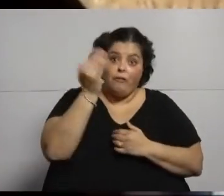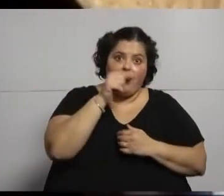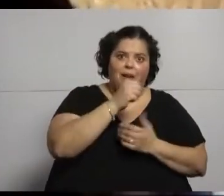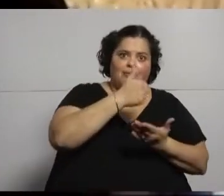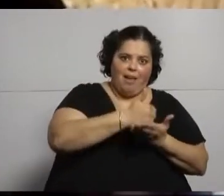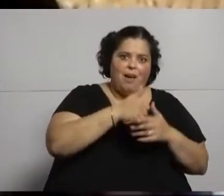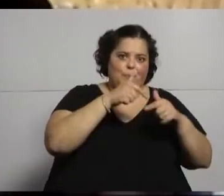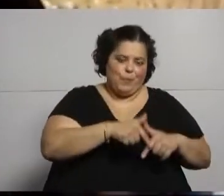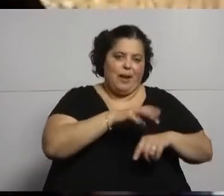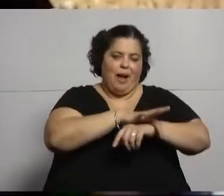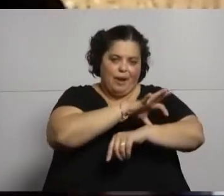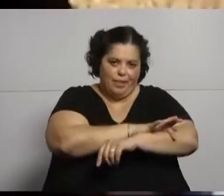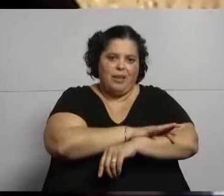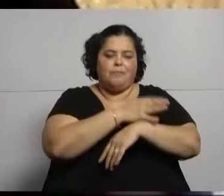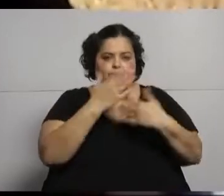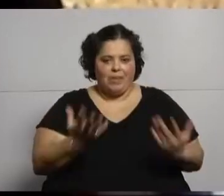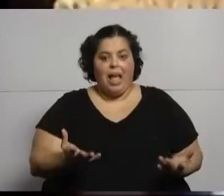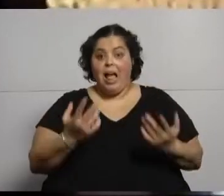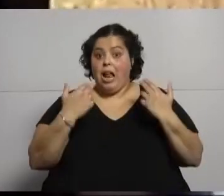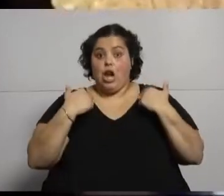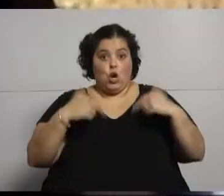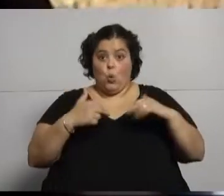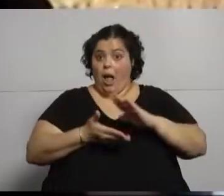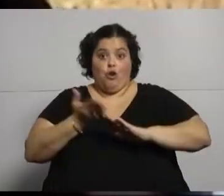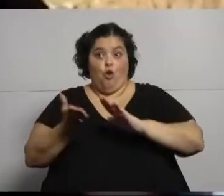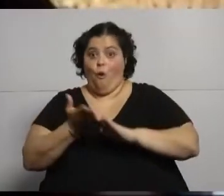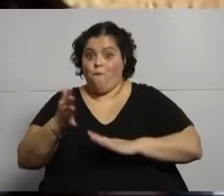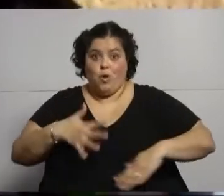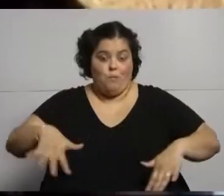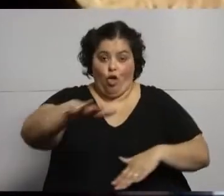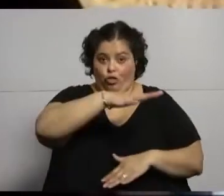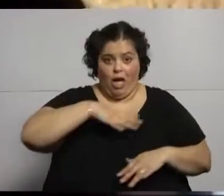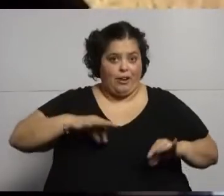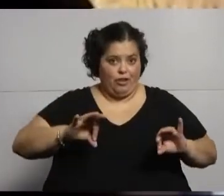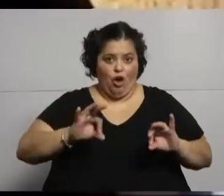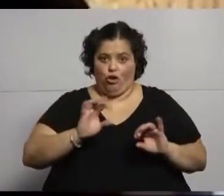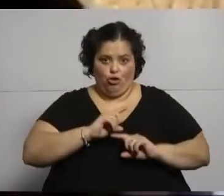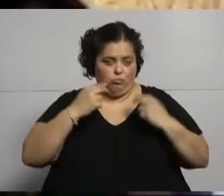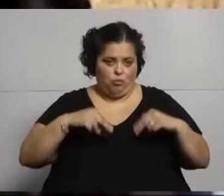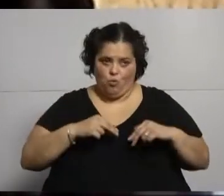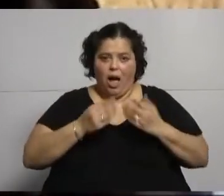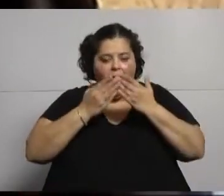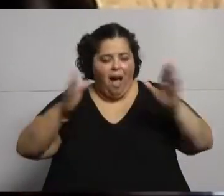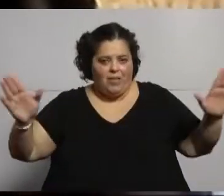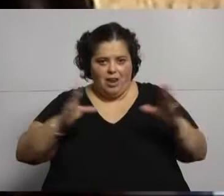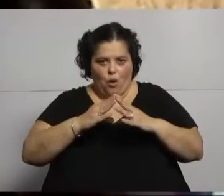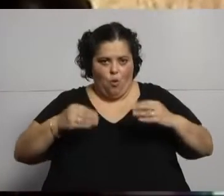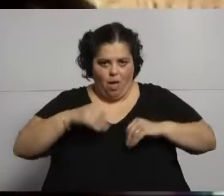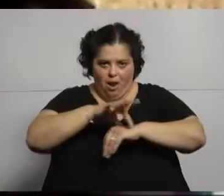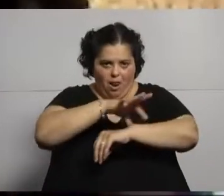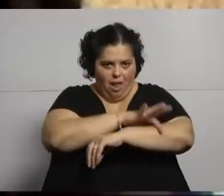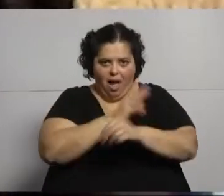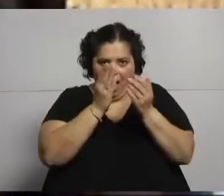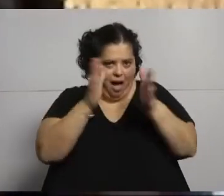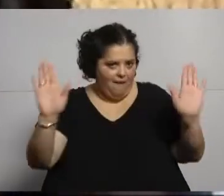puntualmente lo que quería destacar es que nunca nos retiramos del territorio. Siempre abrimos los jardines, siempre intentamos